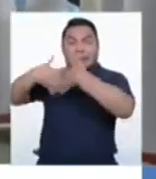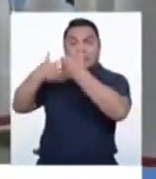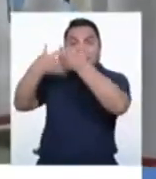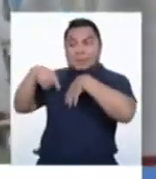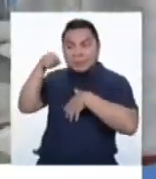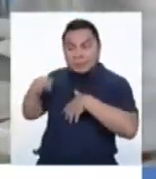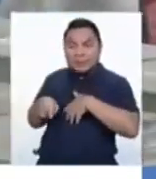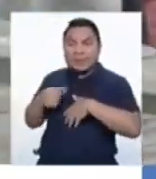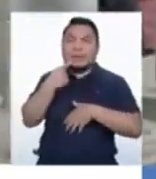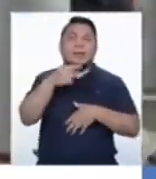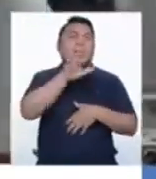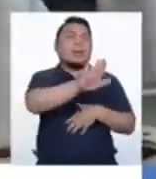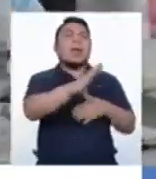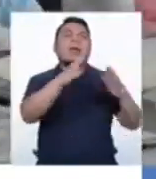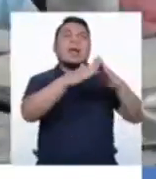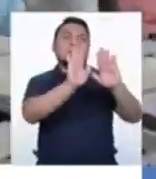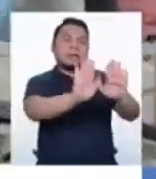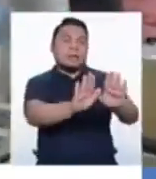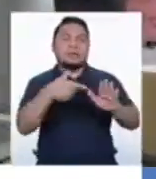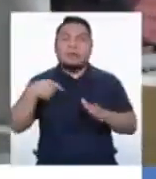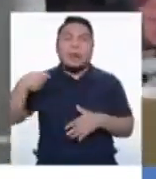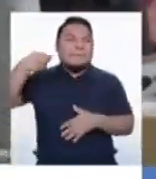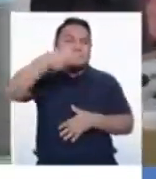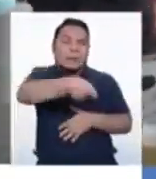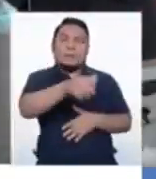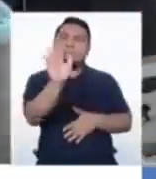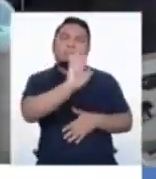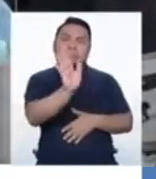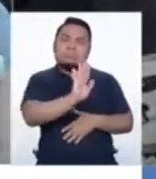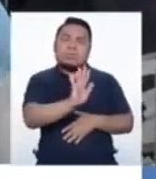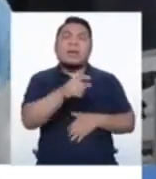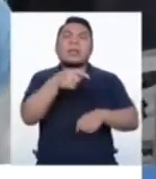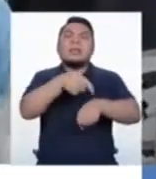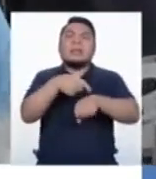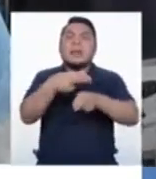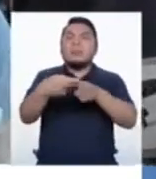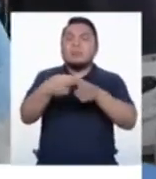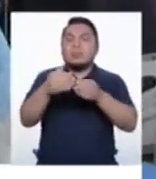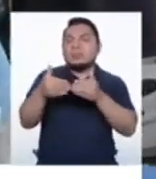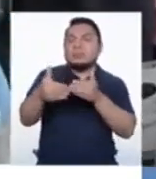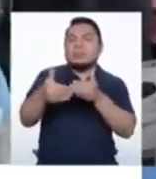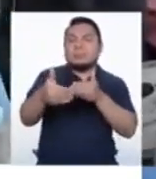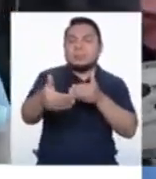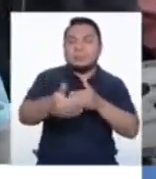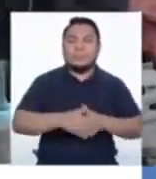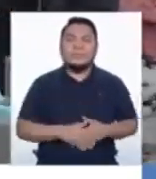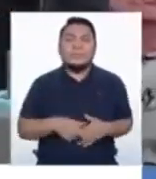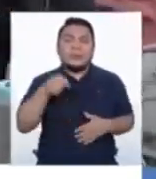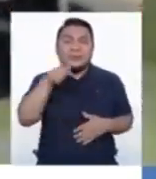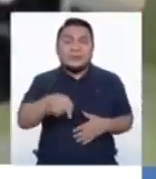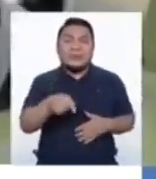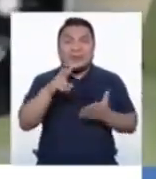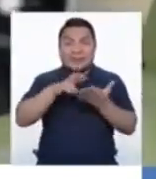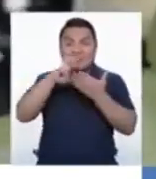ese servicio de manera temporal. Al día de hoy, la legislación laboral regula esta figura ya desde hace muchos